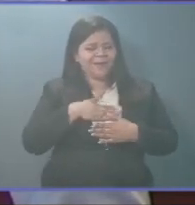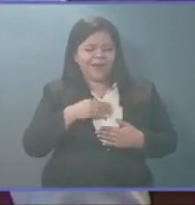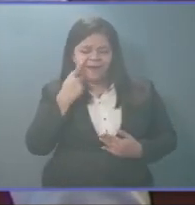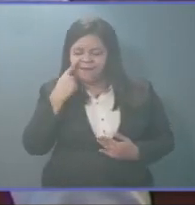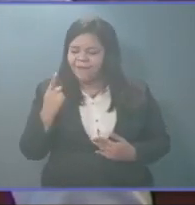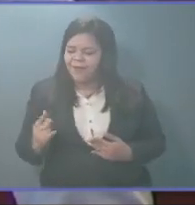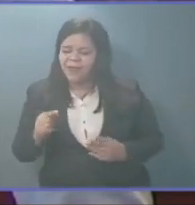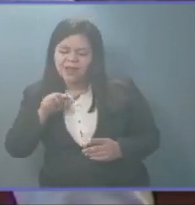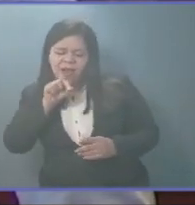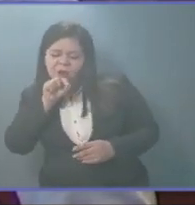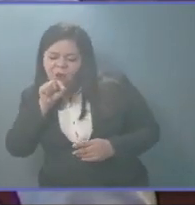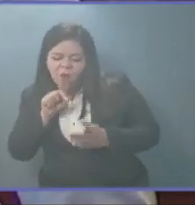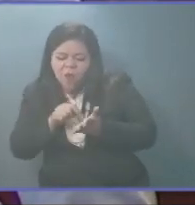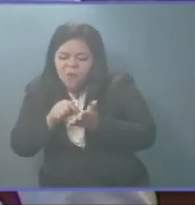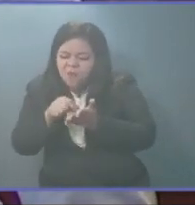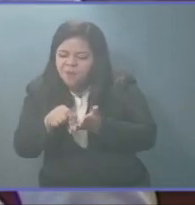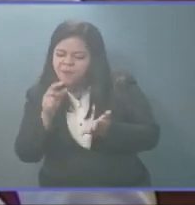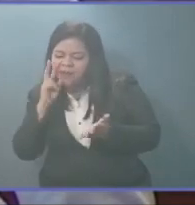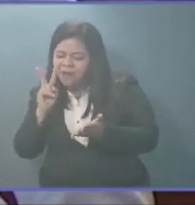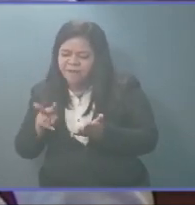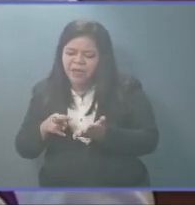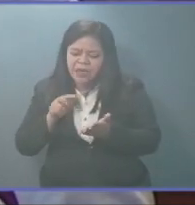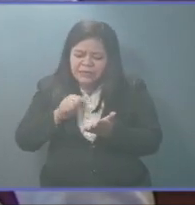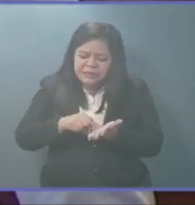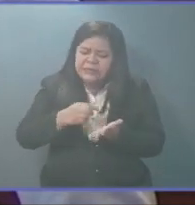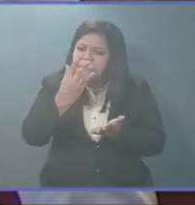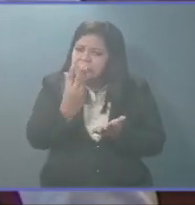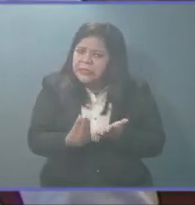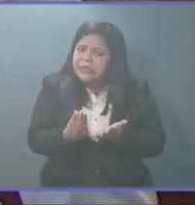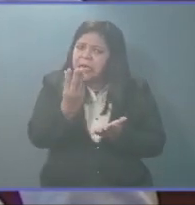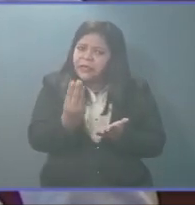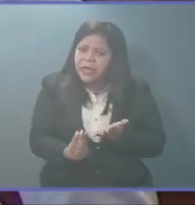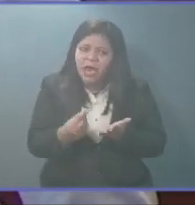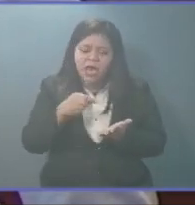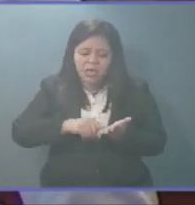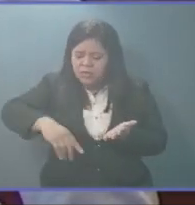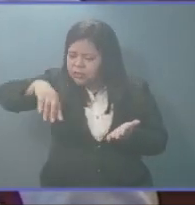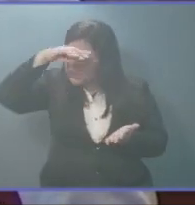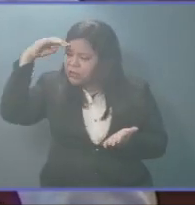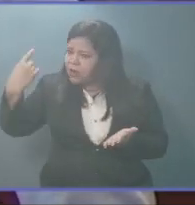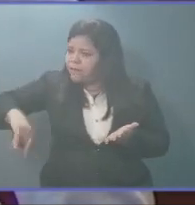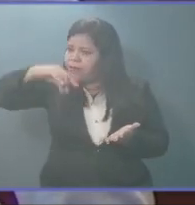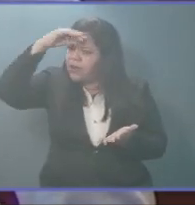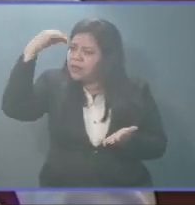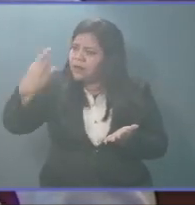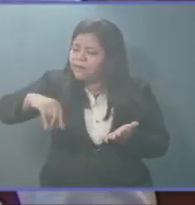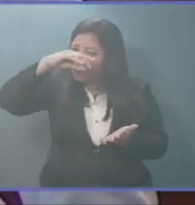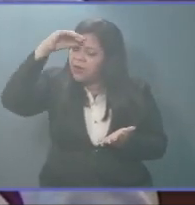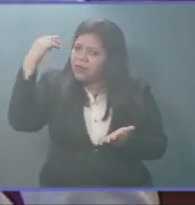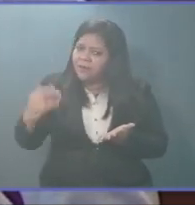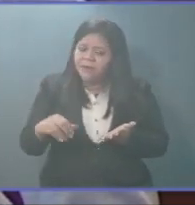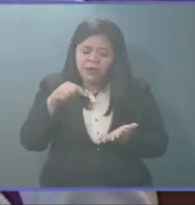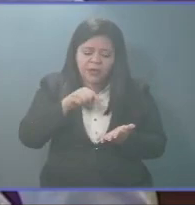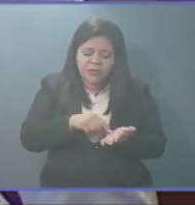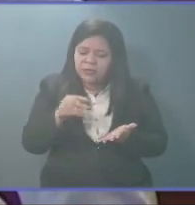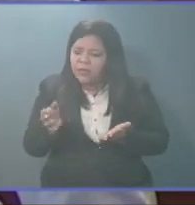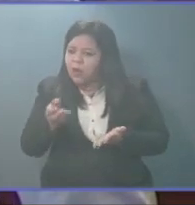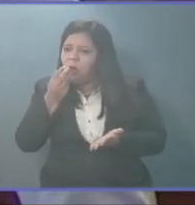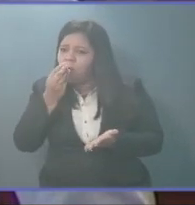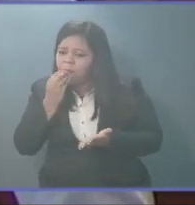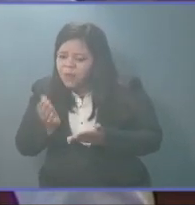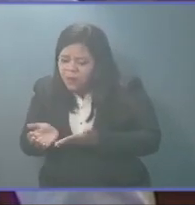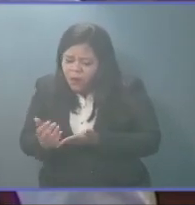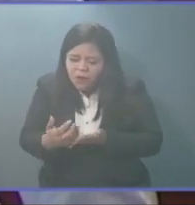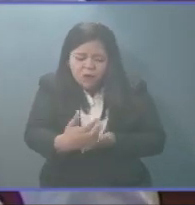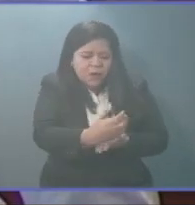hormiga, que día tras día, en lugar de relajarse, trabajaba duro, almacenando comida y yendo